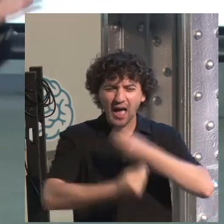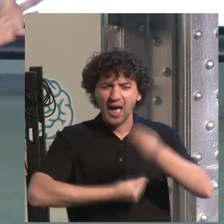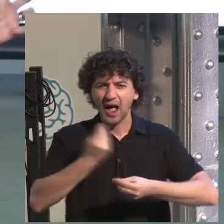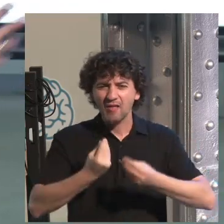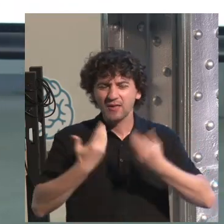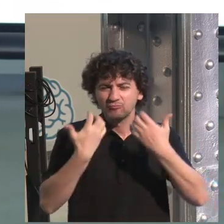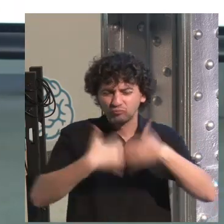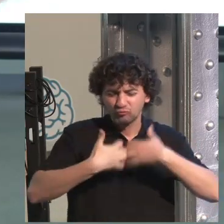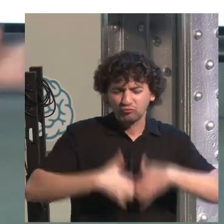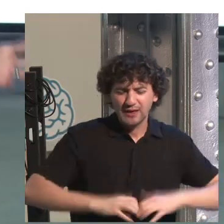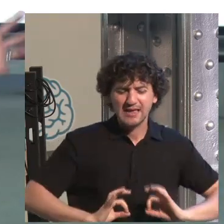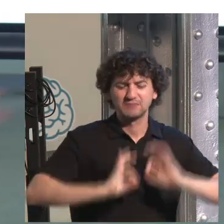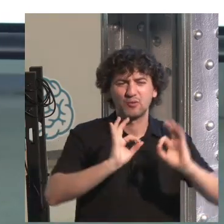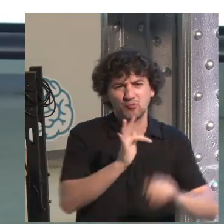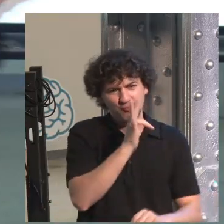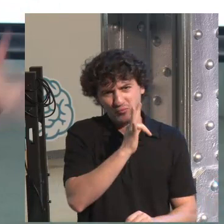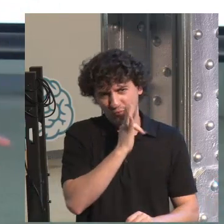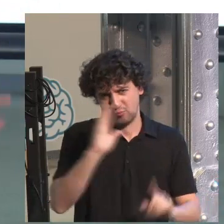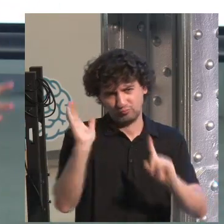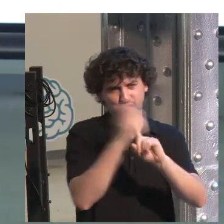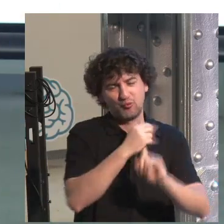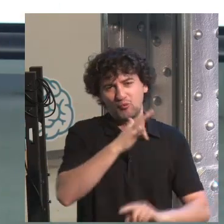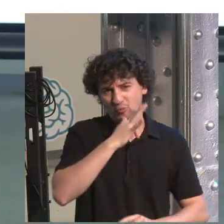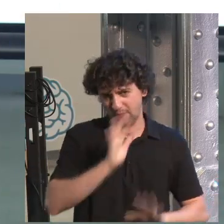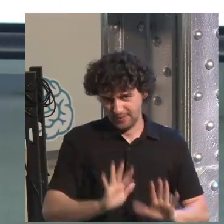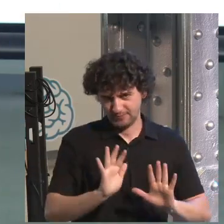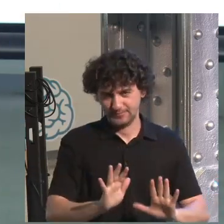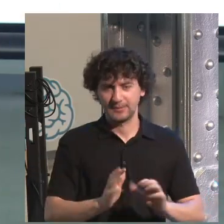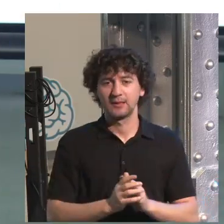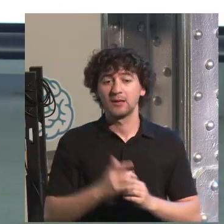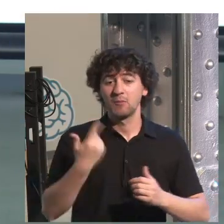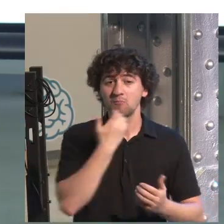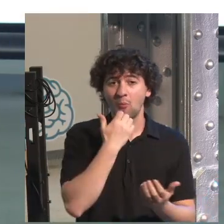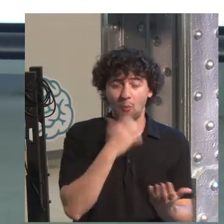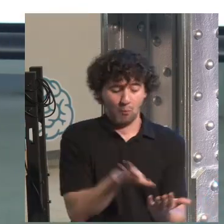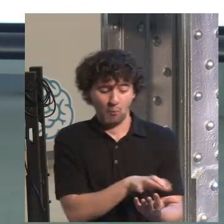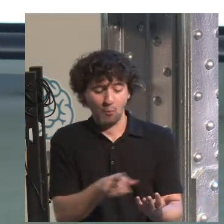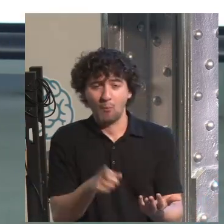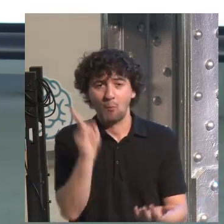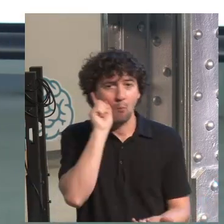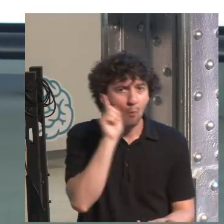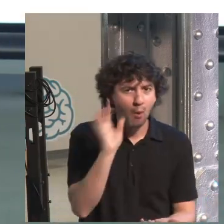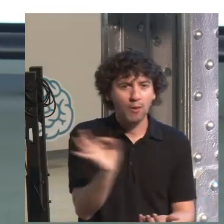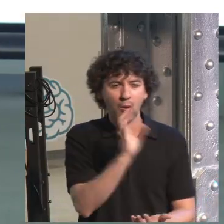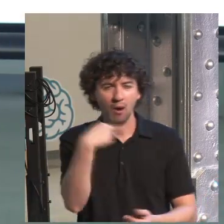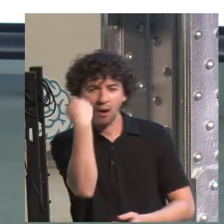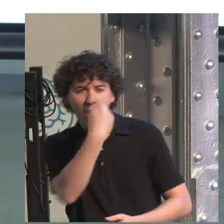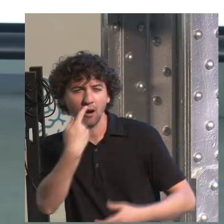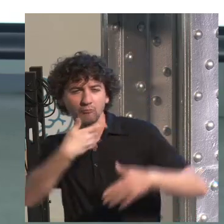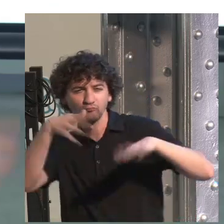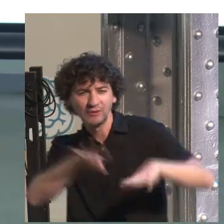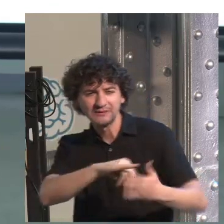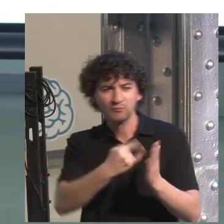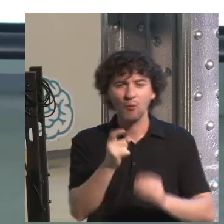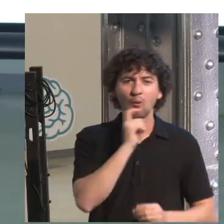relativamente específico. La inteligencia artificial con la que interaccionamos hoy en día, con nuestros móviles, o los sistemas de reconocimiento de caras, o detección de caras,